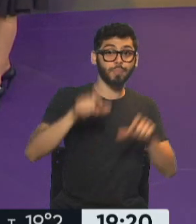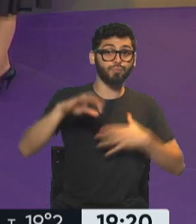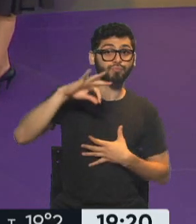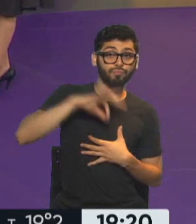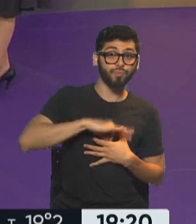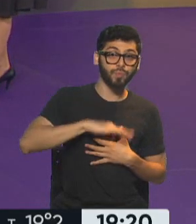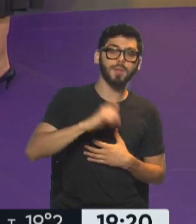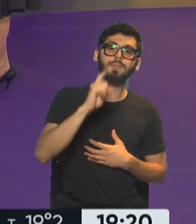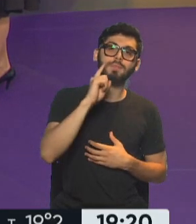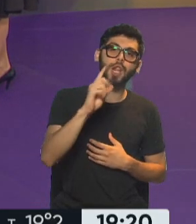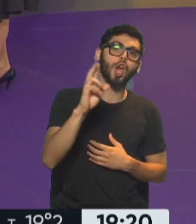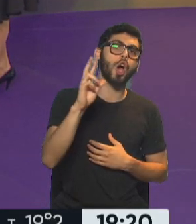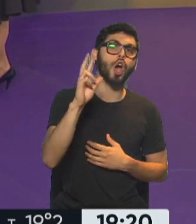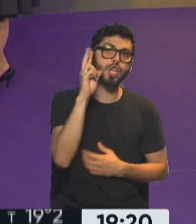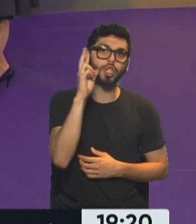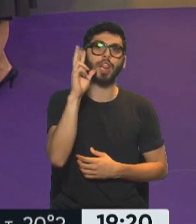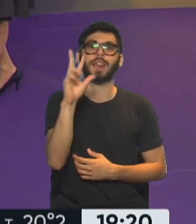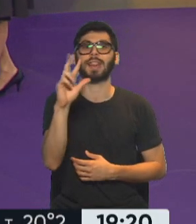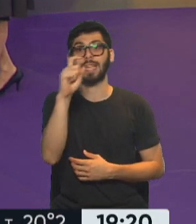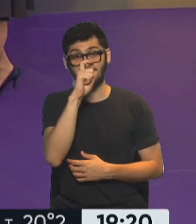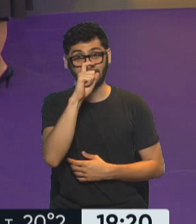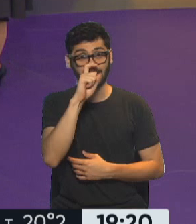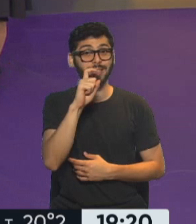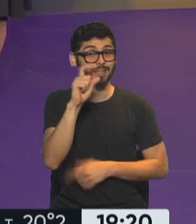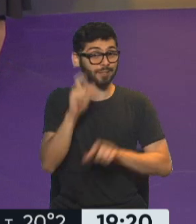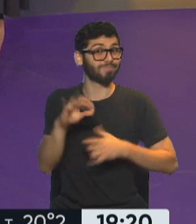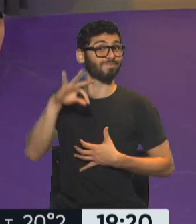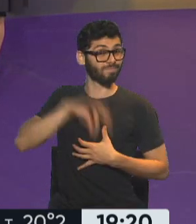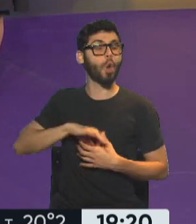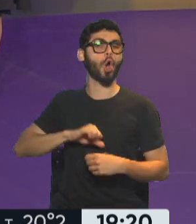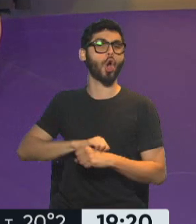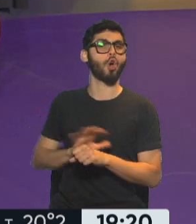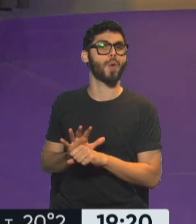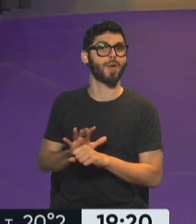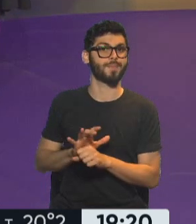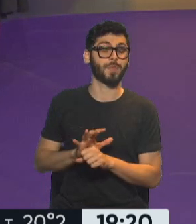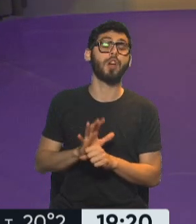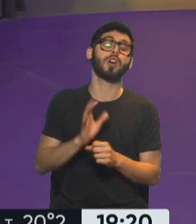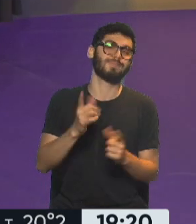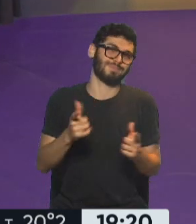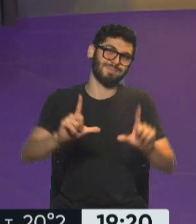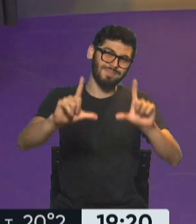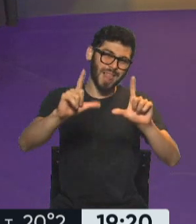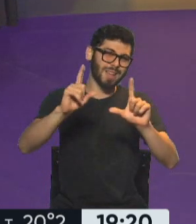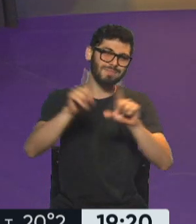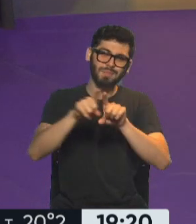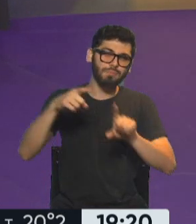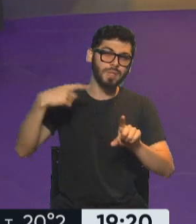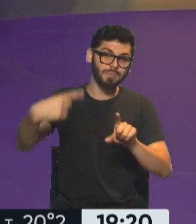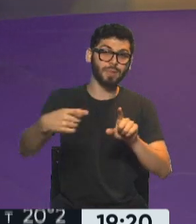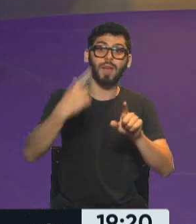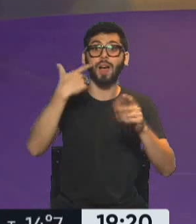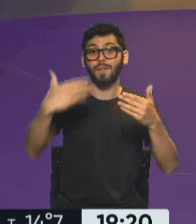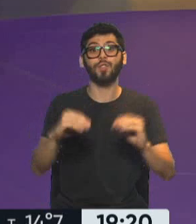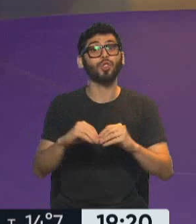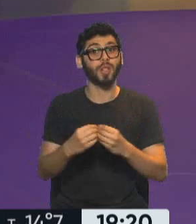1837 los casos registrados positivos de COVID en nuestro país. Como siempre, tenemos la placa para repasar también, incluso tenemos los totales aquí.